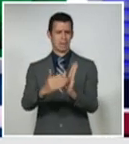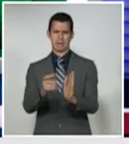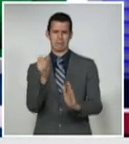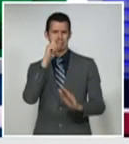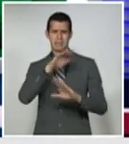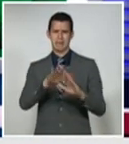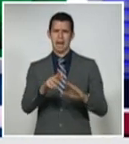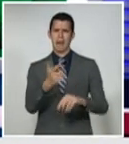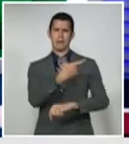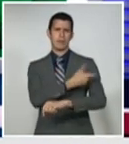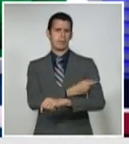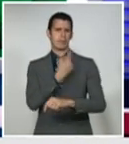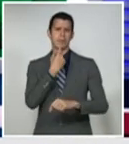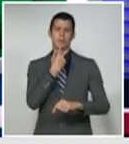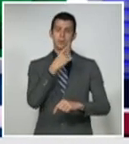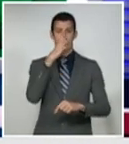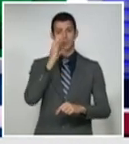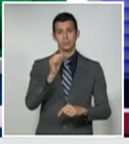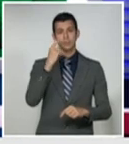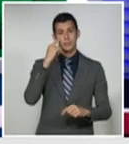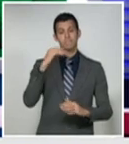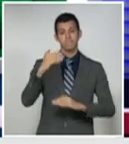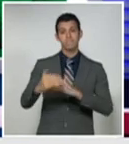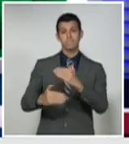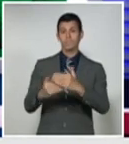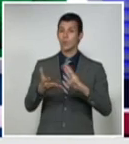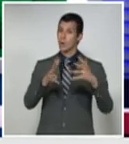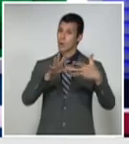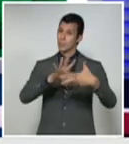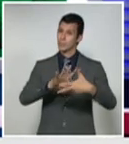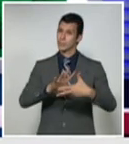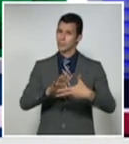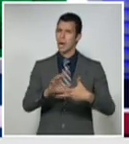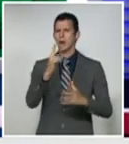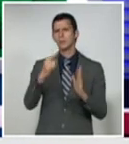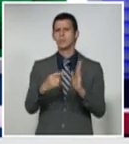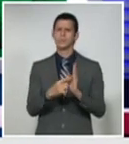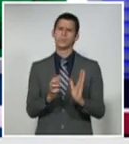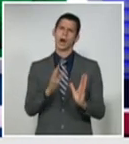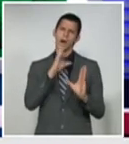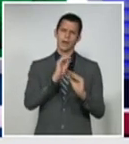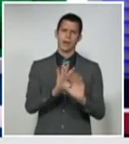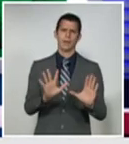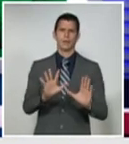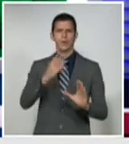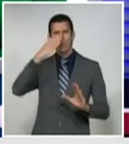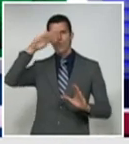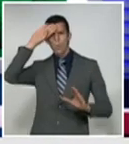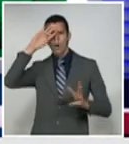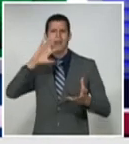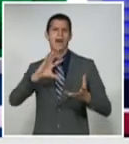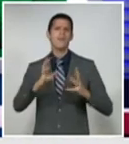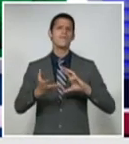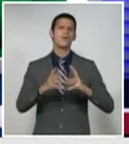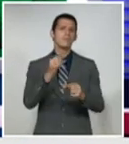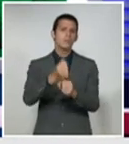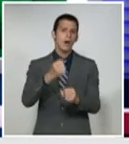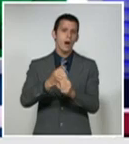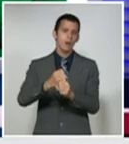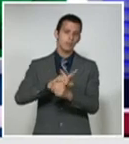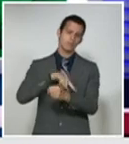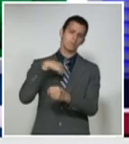Cuba, es el mundo. Claro, Cuba con un protocolo y una decisión política, una decisión de